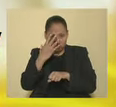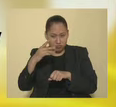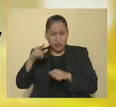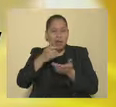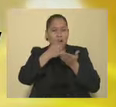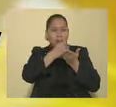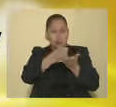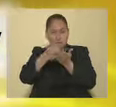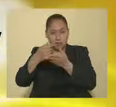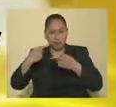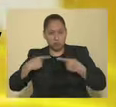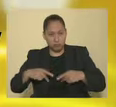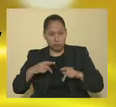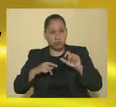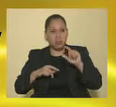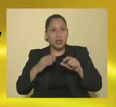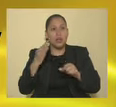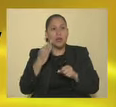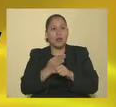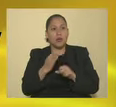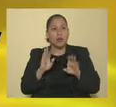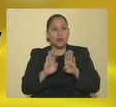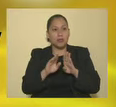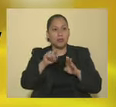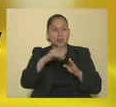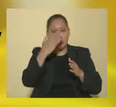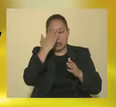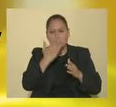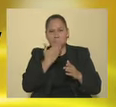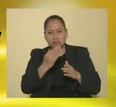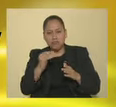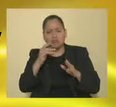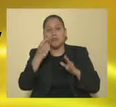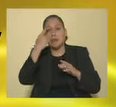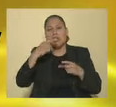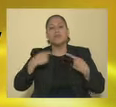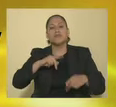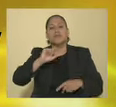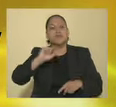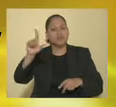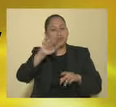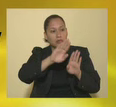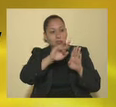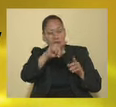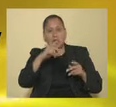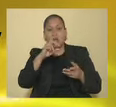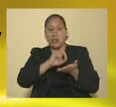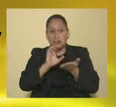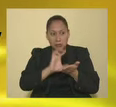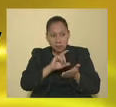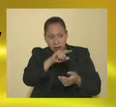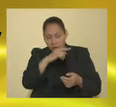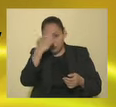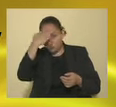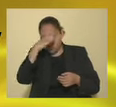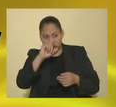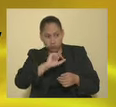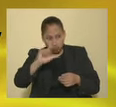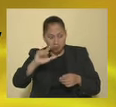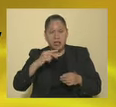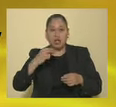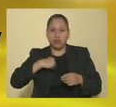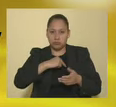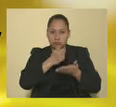social, está creando una cartera de talentos para gente profesionista con alguna discapacidad.